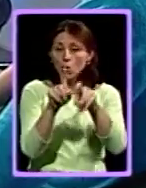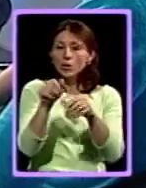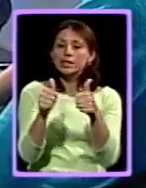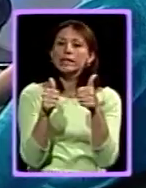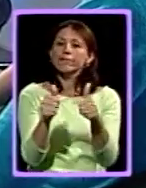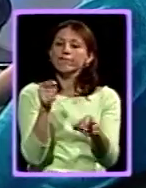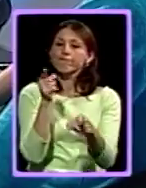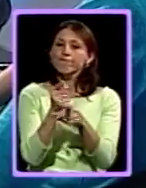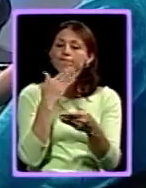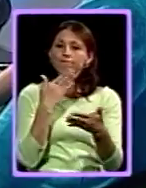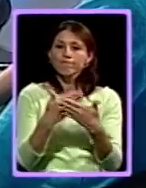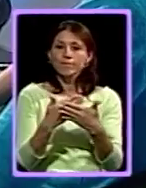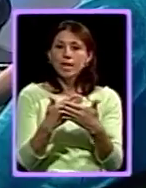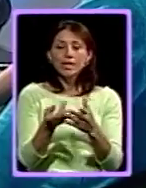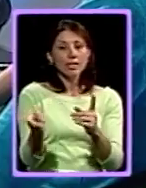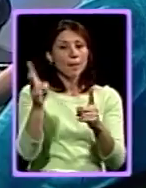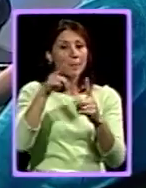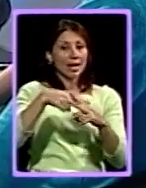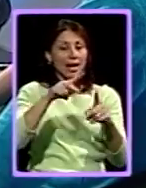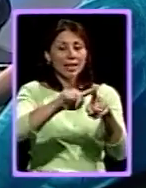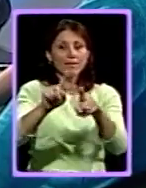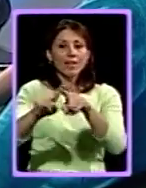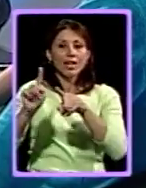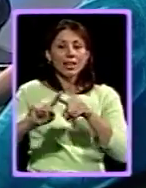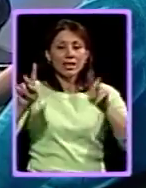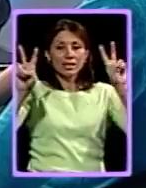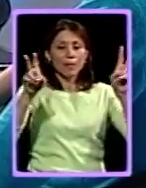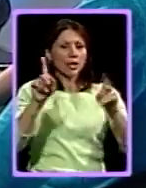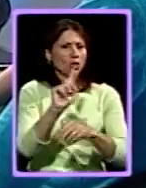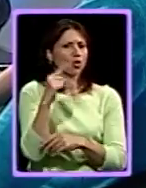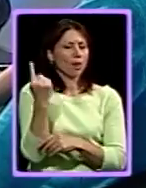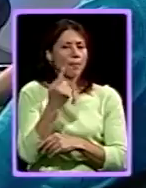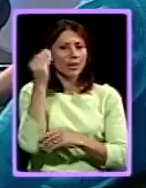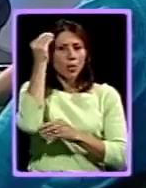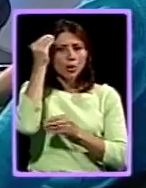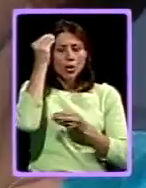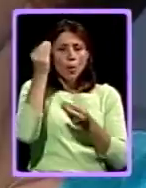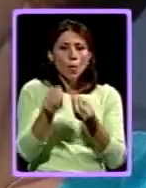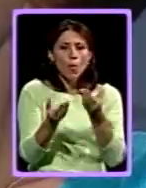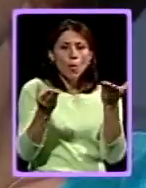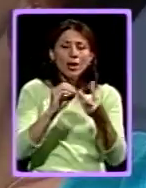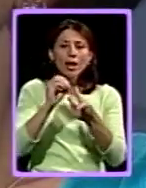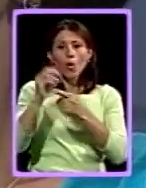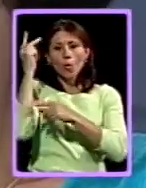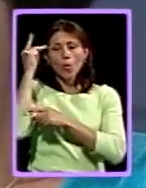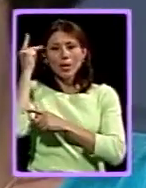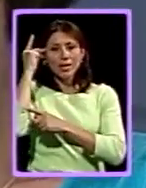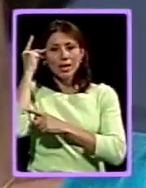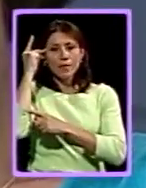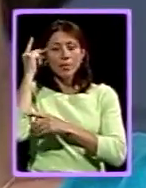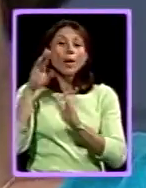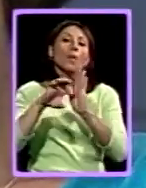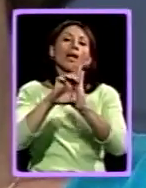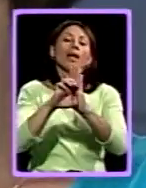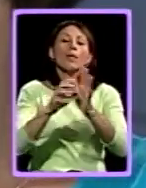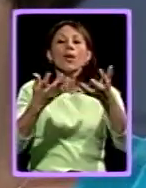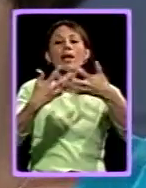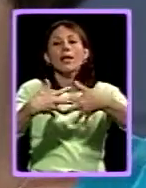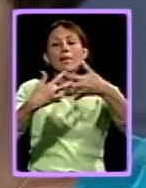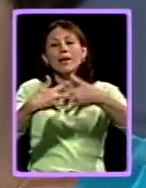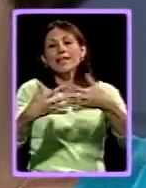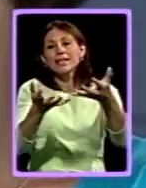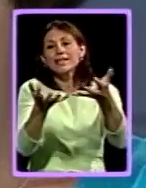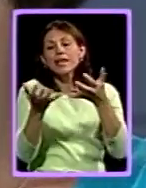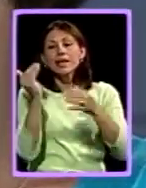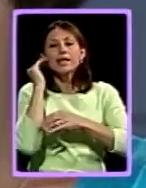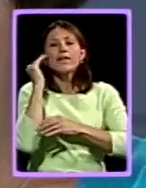gran cantidad de aspectos, no solamente en opinión política o pública. Por ejemplo, las empresas están interesadas en conocer cuáles